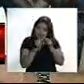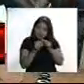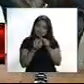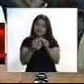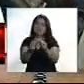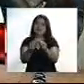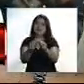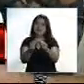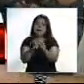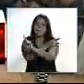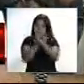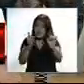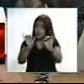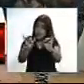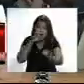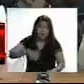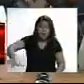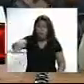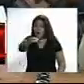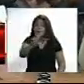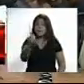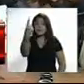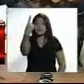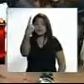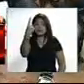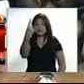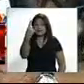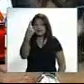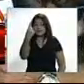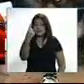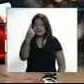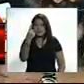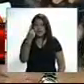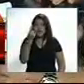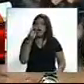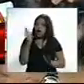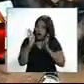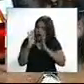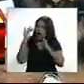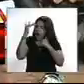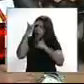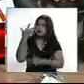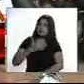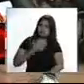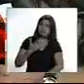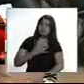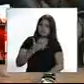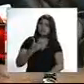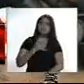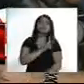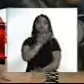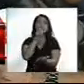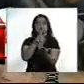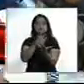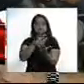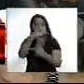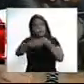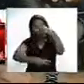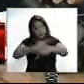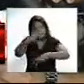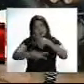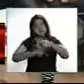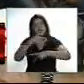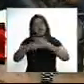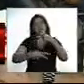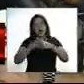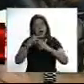todo el pueblo que por primera vez ha sido tomado en cuenta, que se siente protagonista del proceso